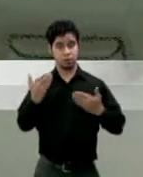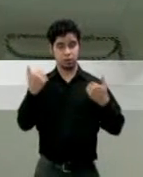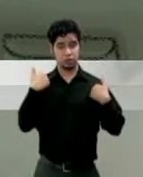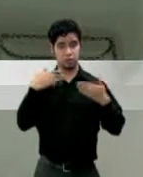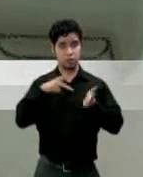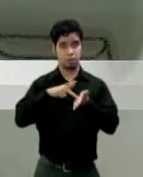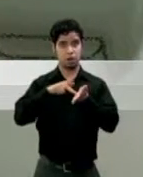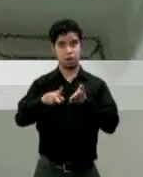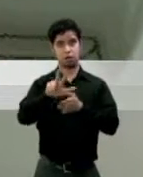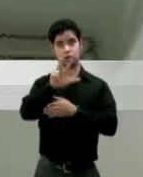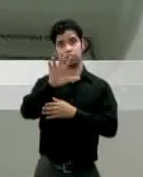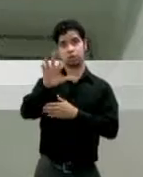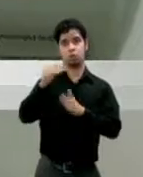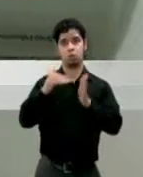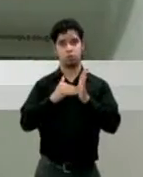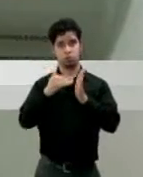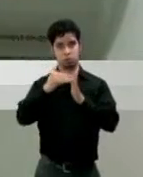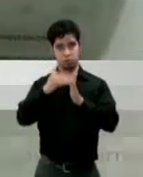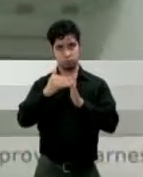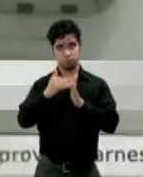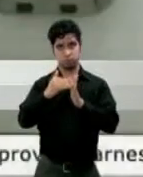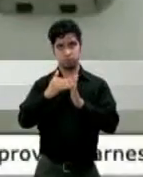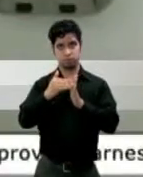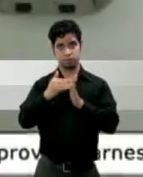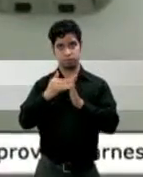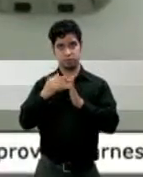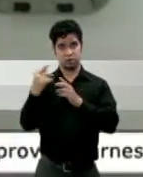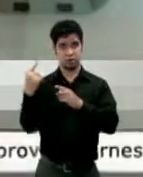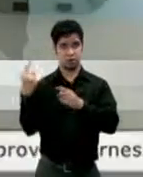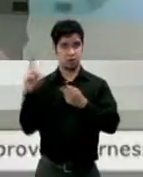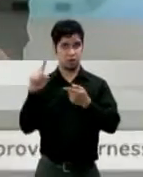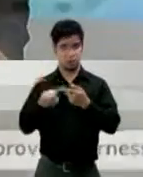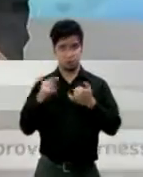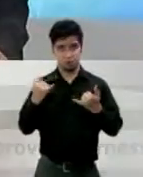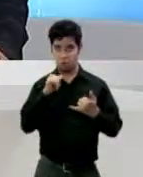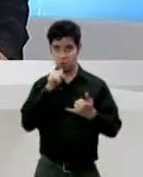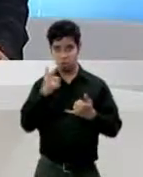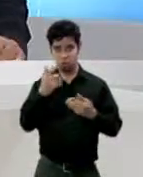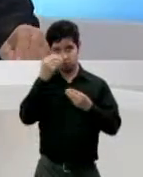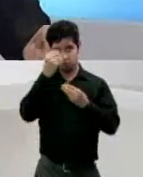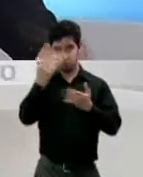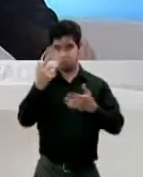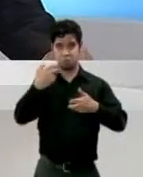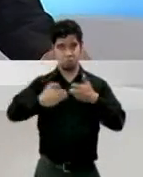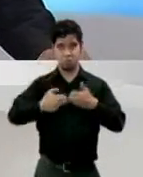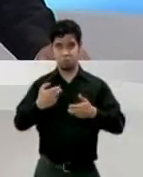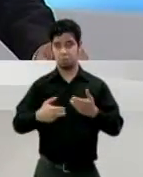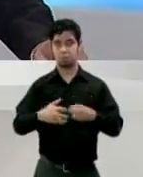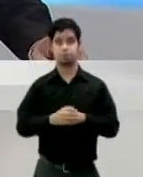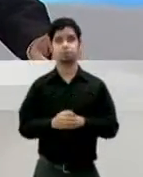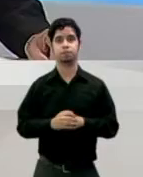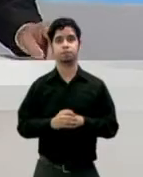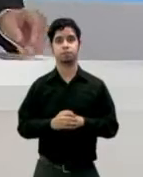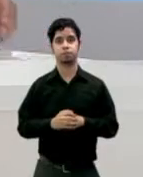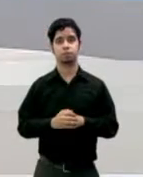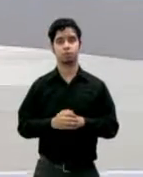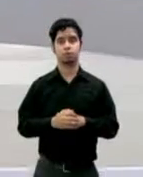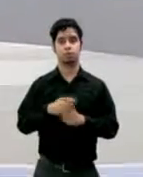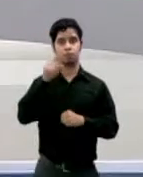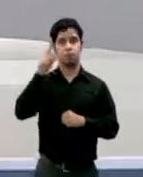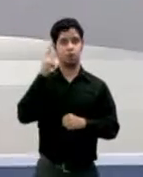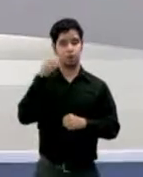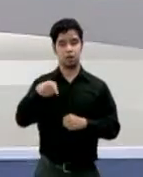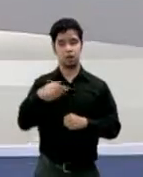hasta 35 millones de dólares. Hasta el momento no hay reportes de casos con lesiones. Para ver estas y